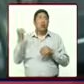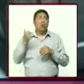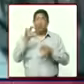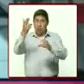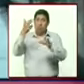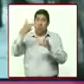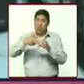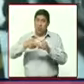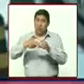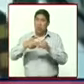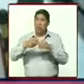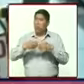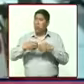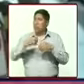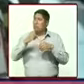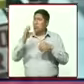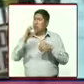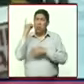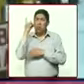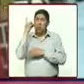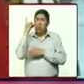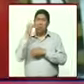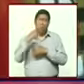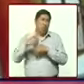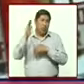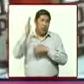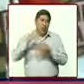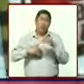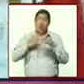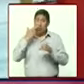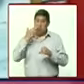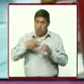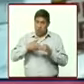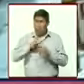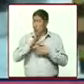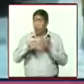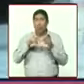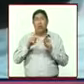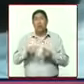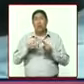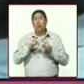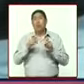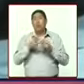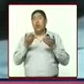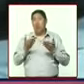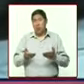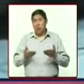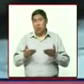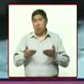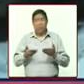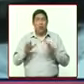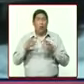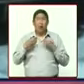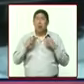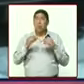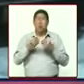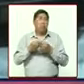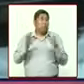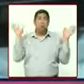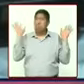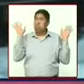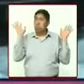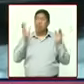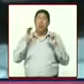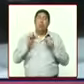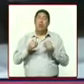estaciones de servicio se estaría vendiendo máximo 100 bolivianos, por ejemplo, de gasolina para que alcance para todas las personas. Sin embargo, acá estaría la venta irrestricta